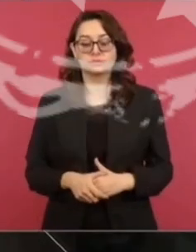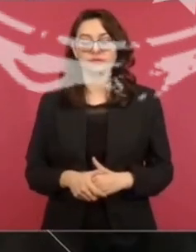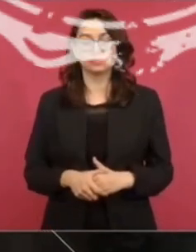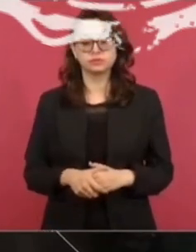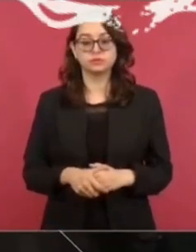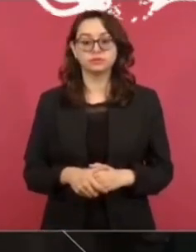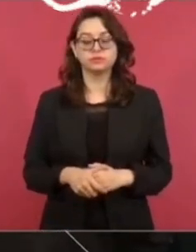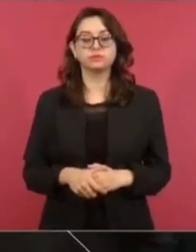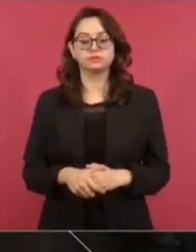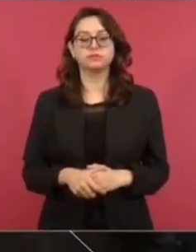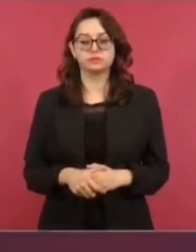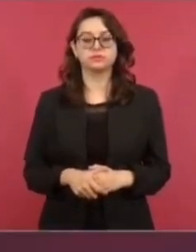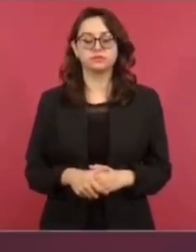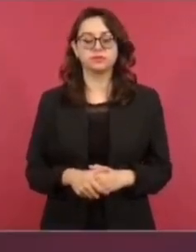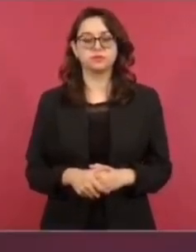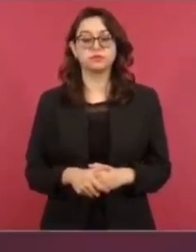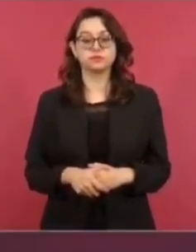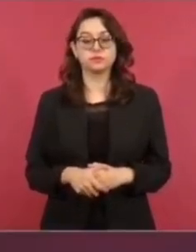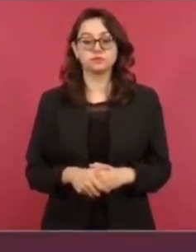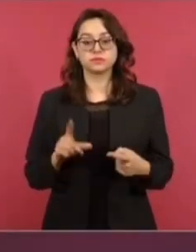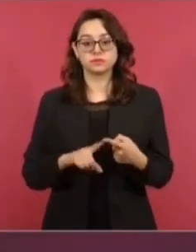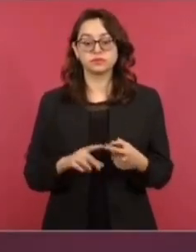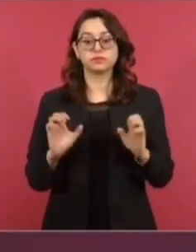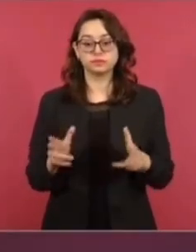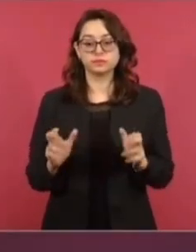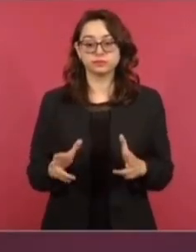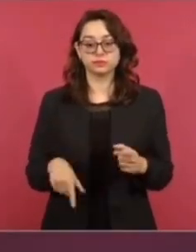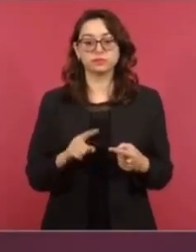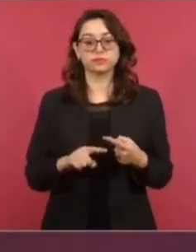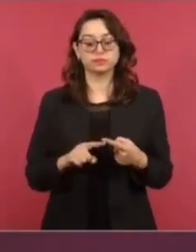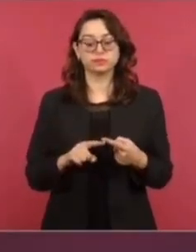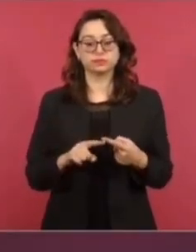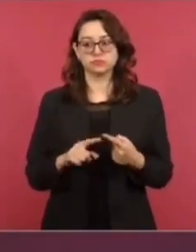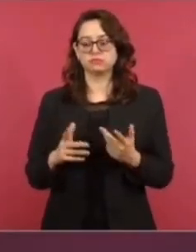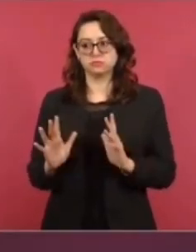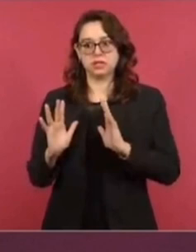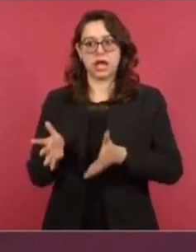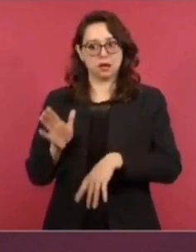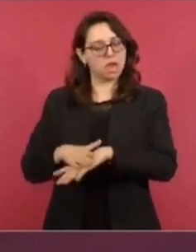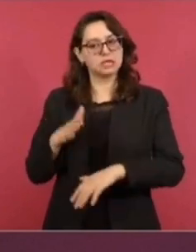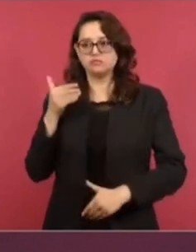Estamos actuando en los dos casos. En Chiapas ya se ha avanzado